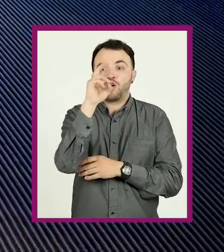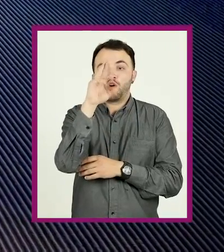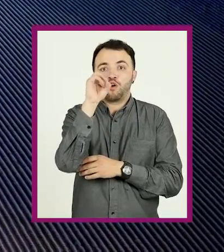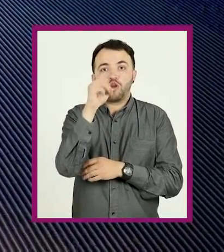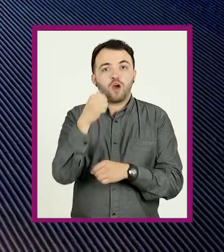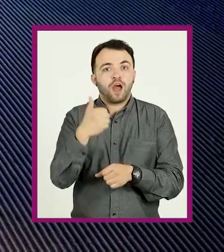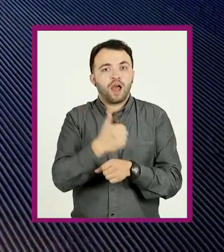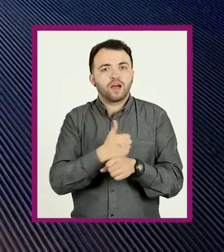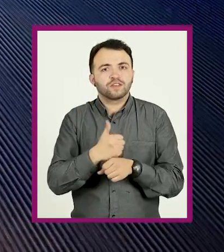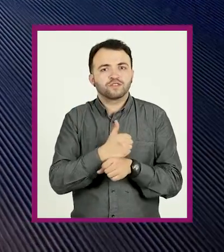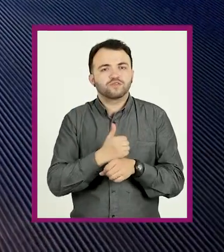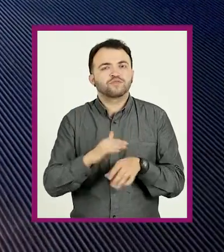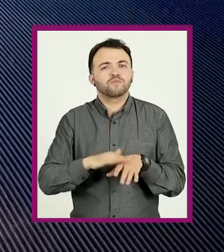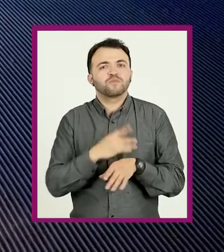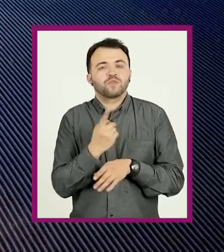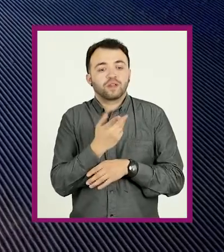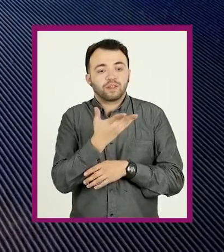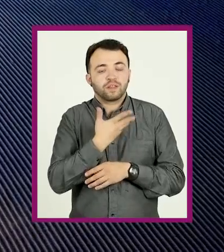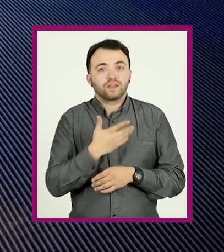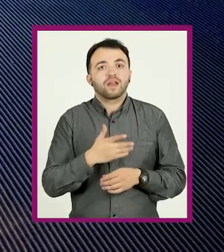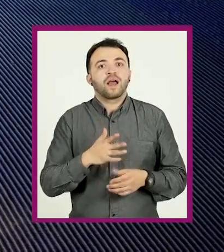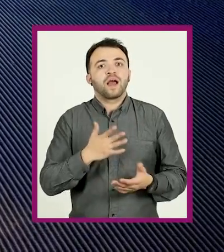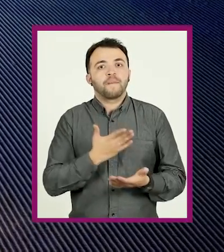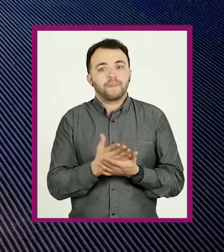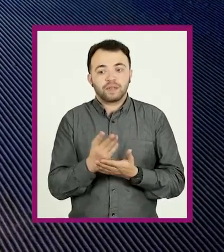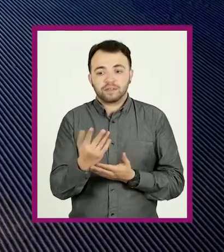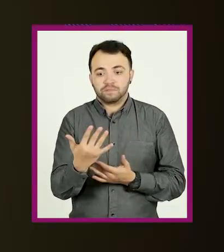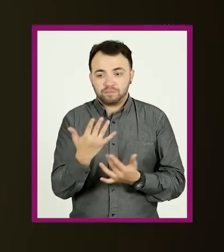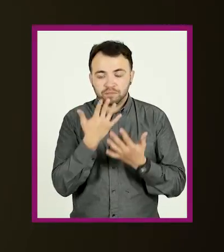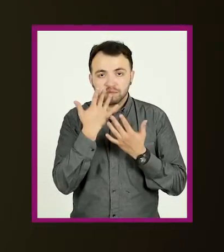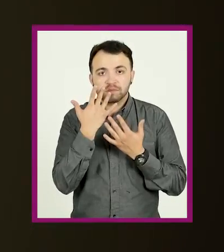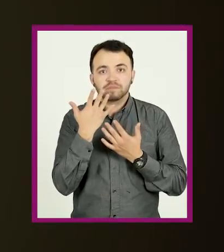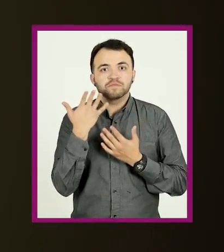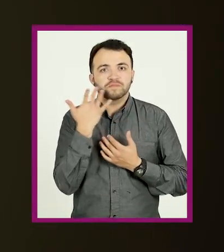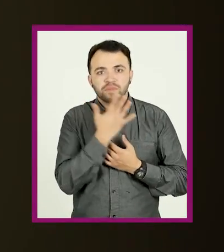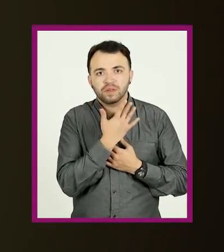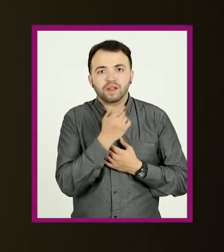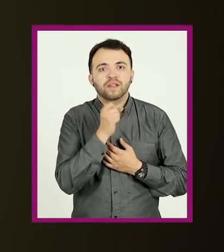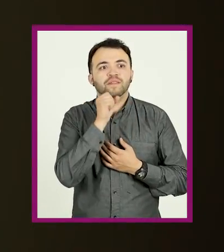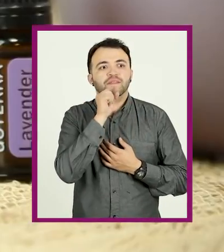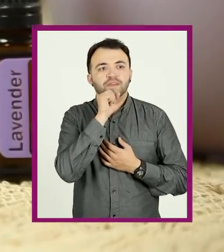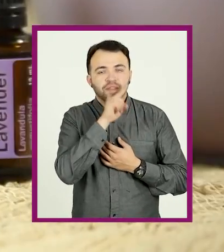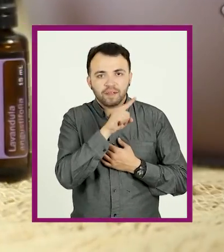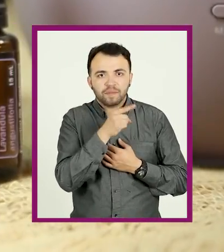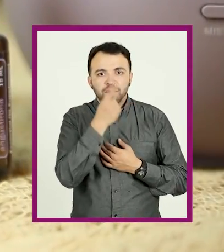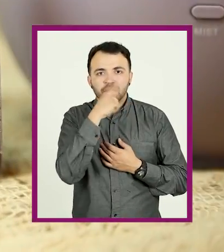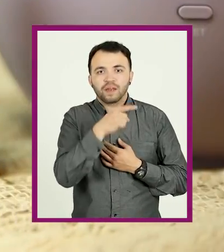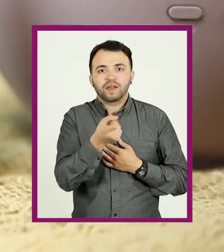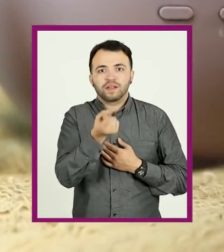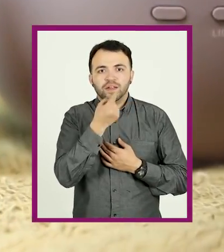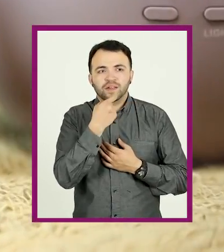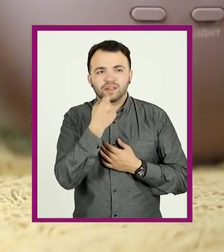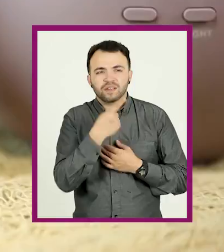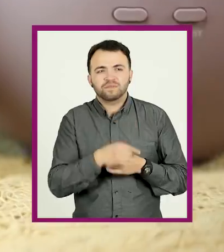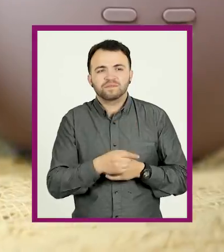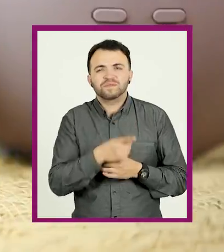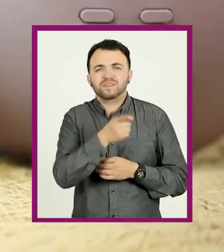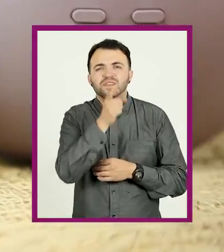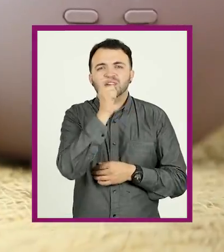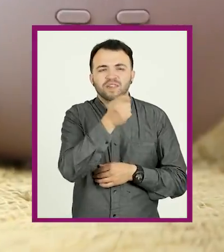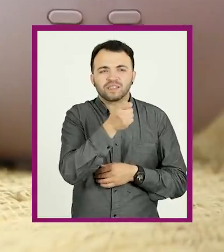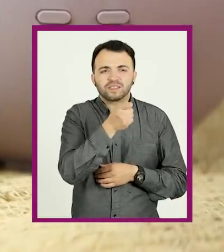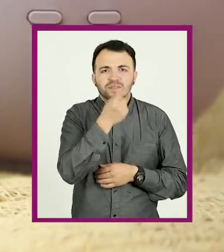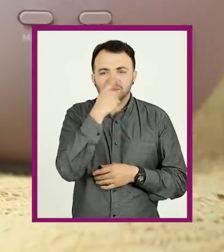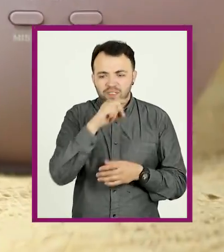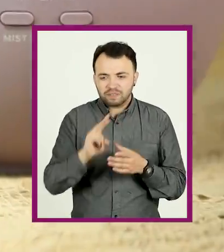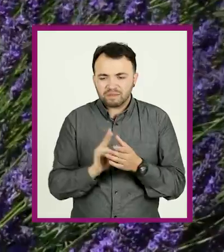Edad Media, gracias a sus propiedades medicinales. En el siglo XIX cultivó masivamente para uso de la